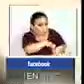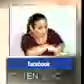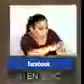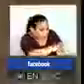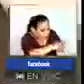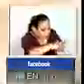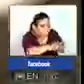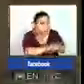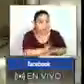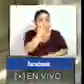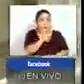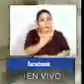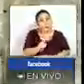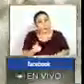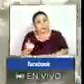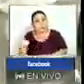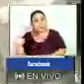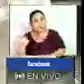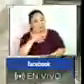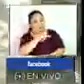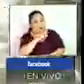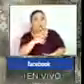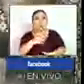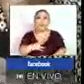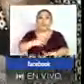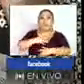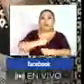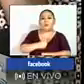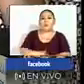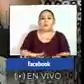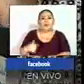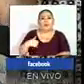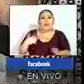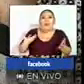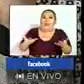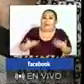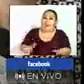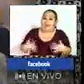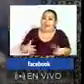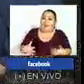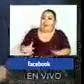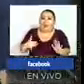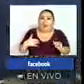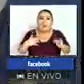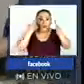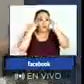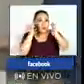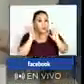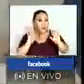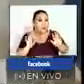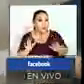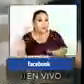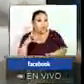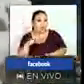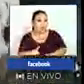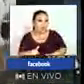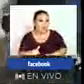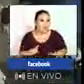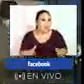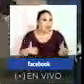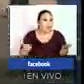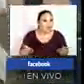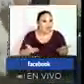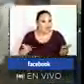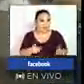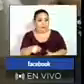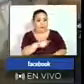El paciente busca confianza y seguridad. Los nervios son bastante porque no sabes a lo que venimos y cómo es esto